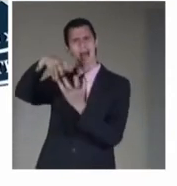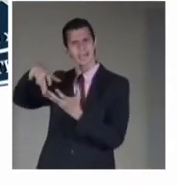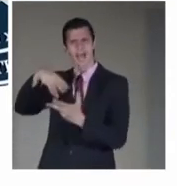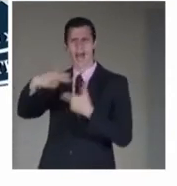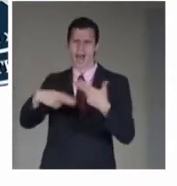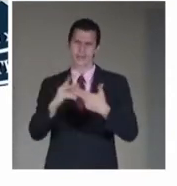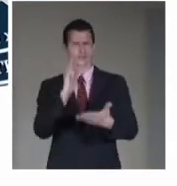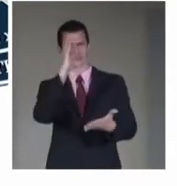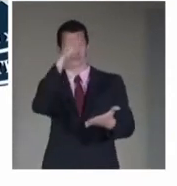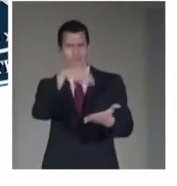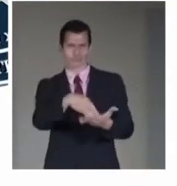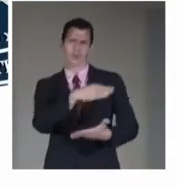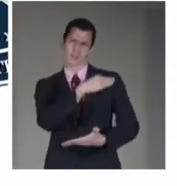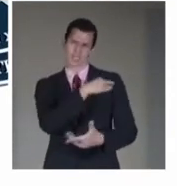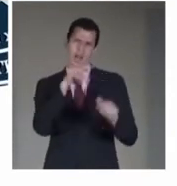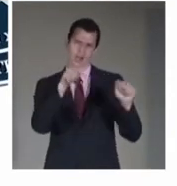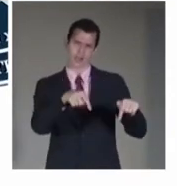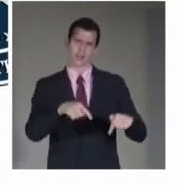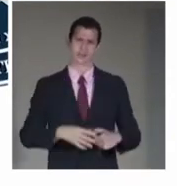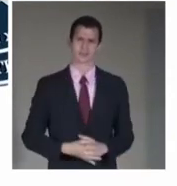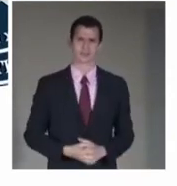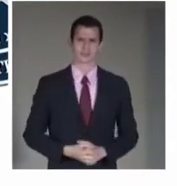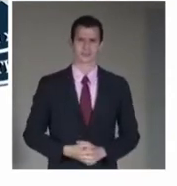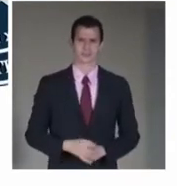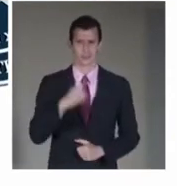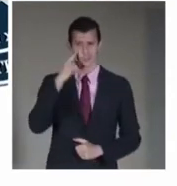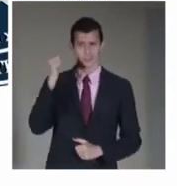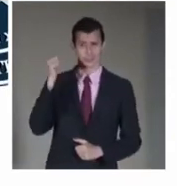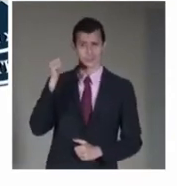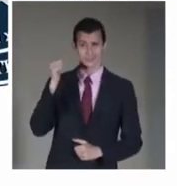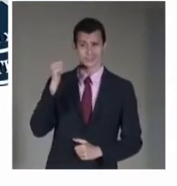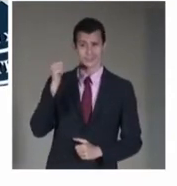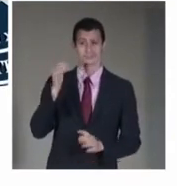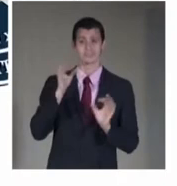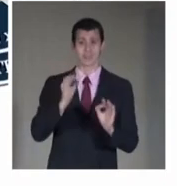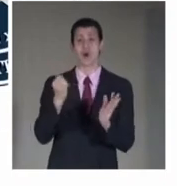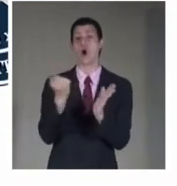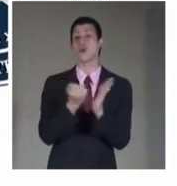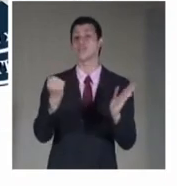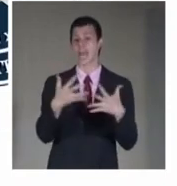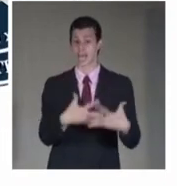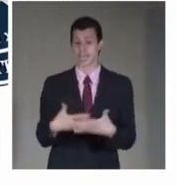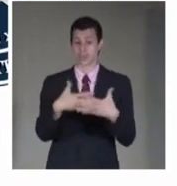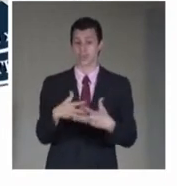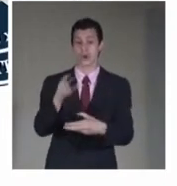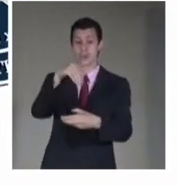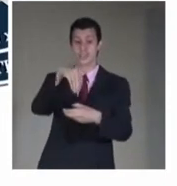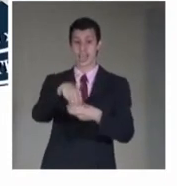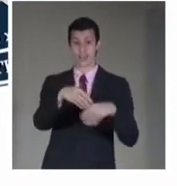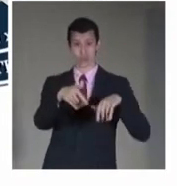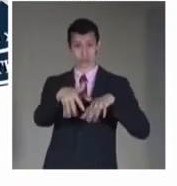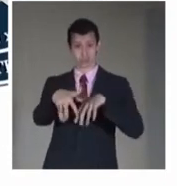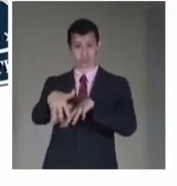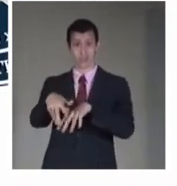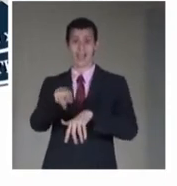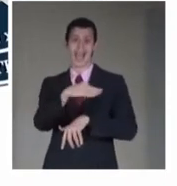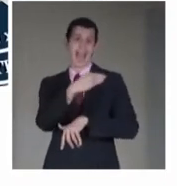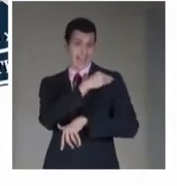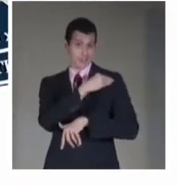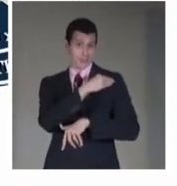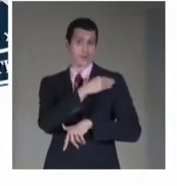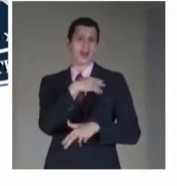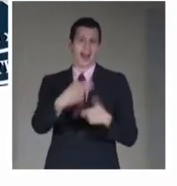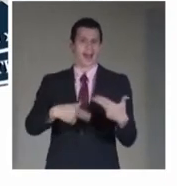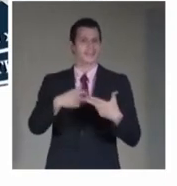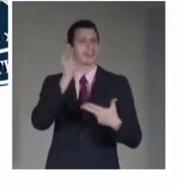logotipo fíjense que dice departamento de la fuerza aérea comando espacial es una rama del ejército nueva que se ha creado